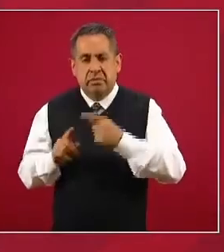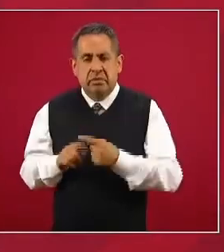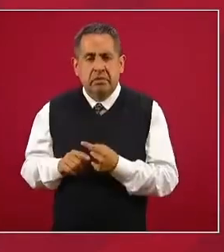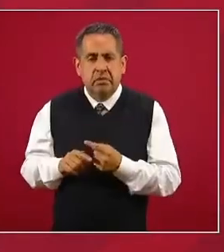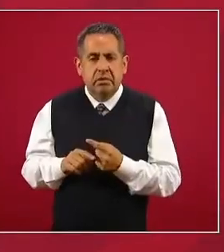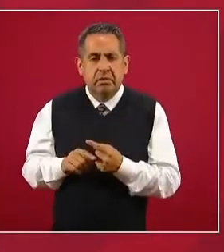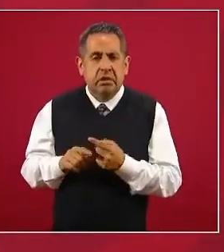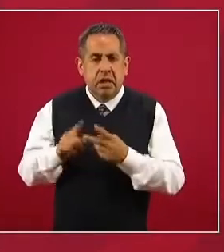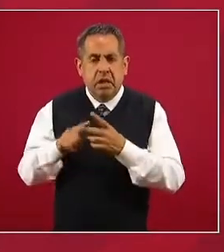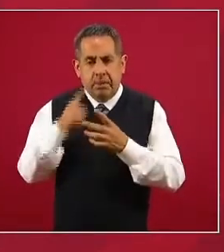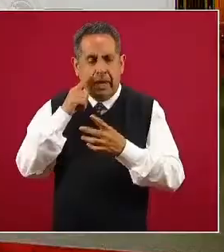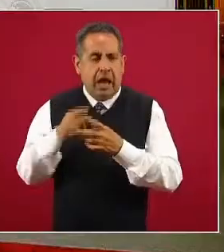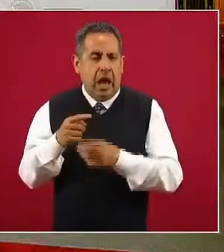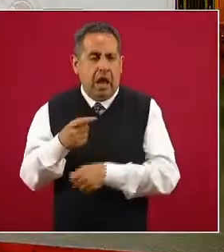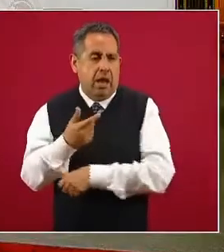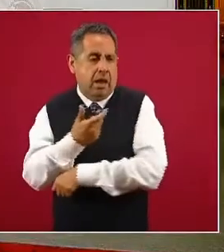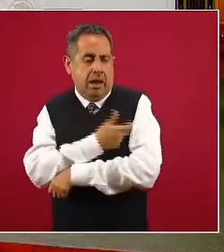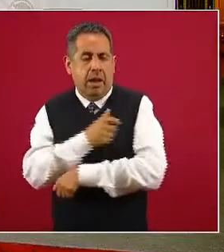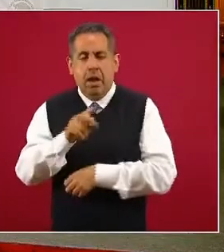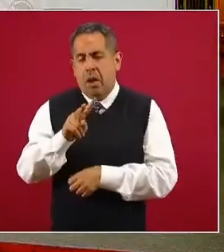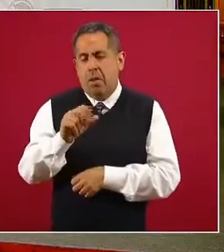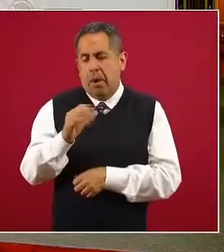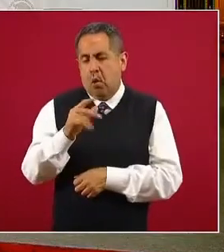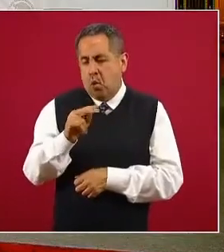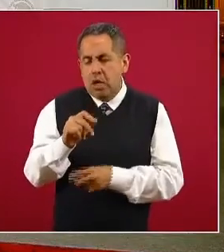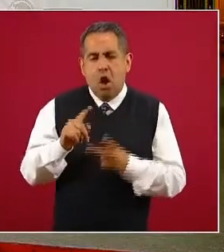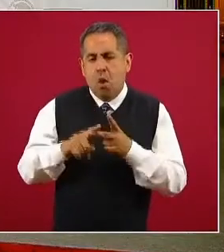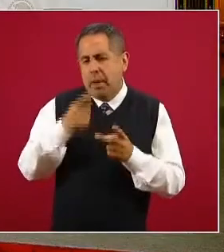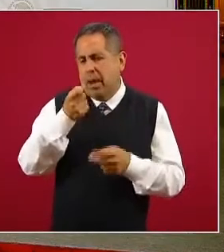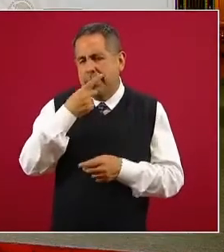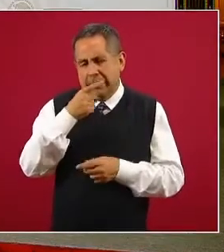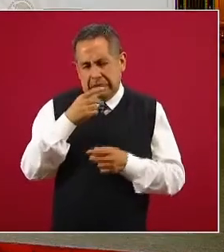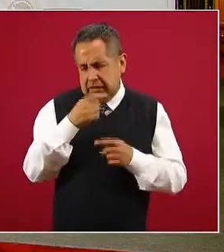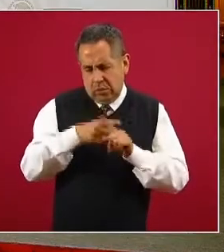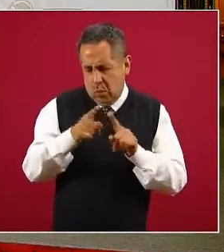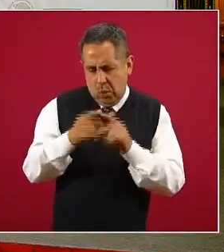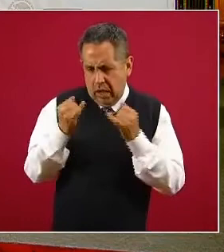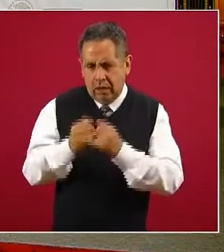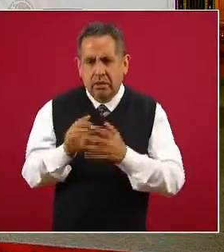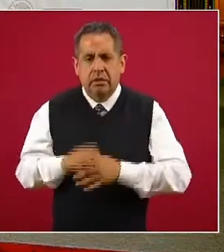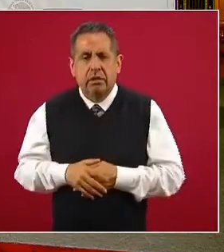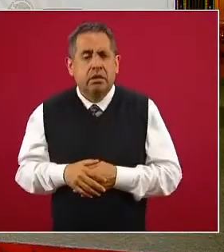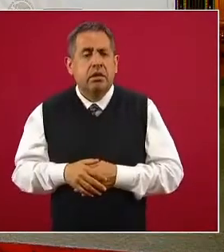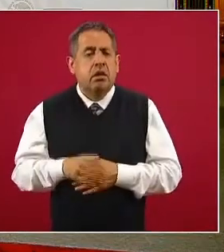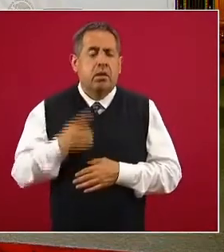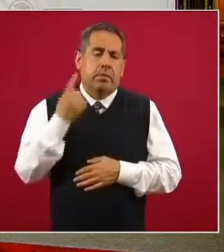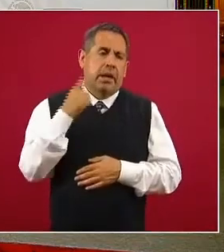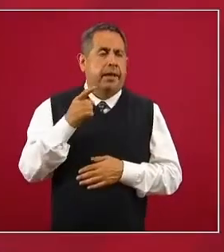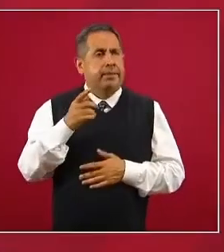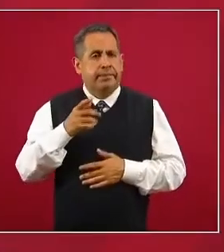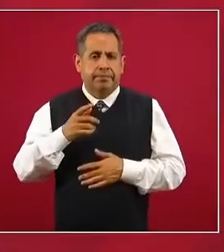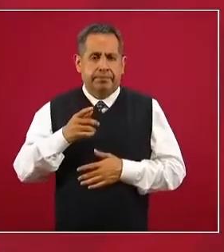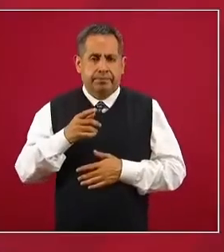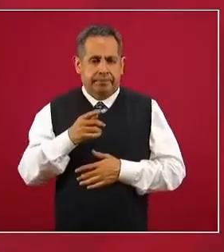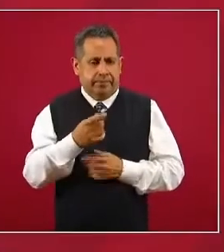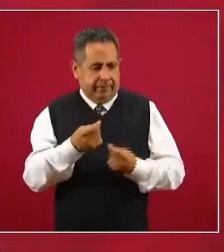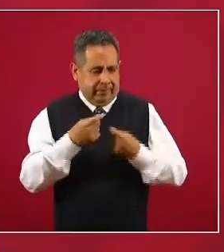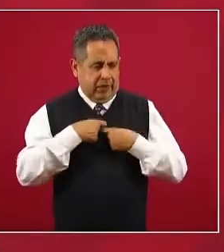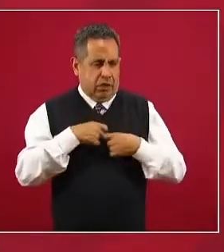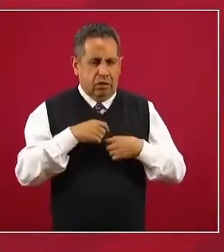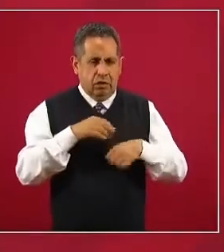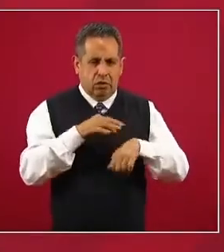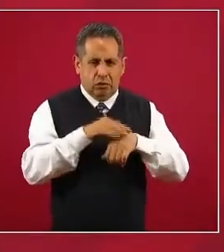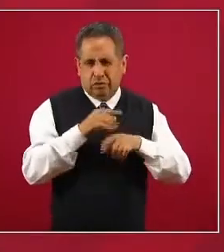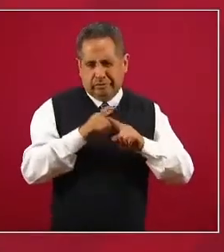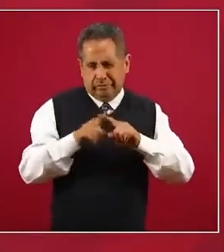investigación en vacunas como para la investigación en productos farmacéuticos, incluso en dispositivos médicos, con